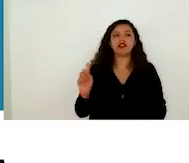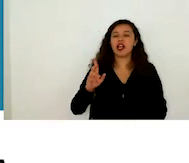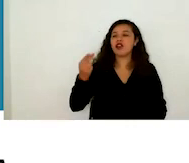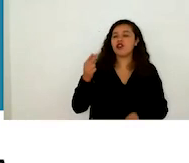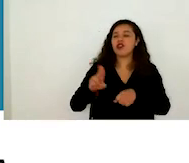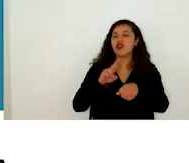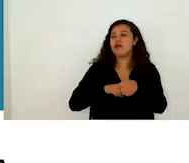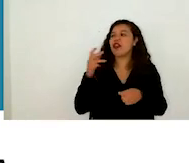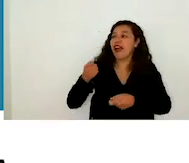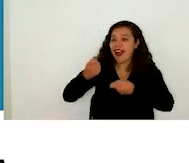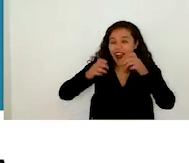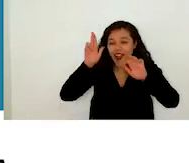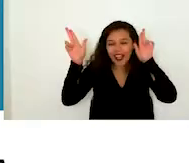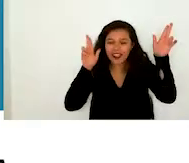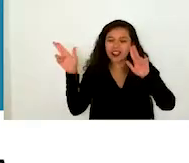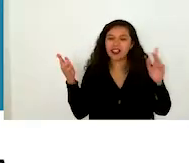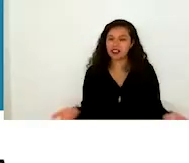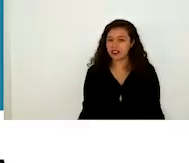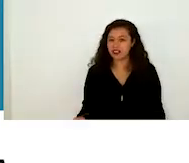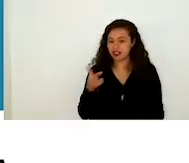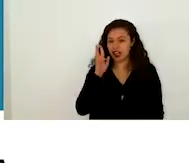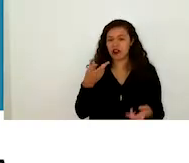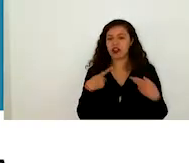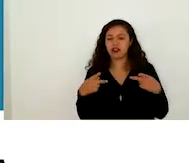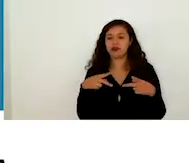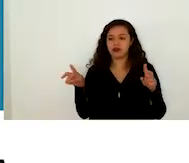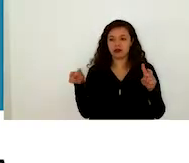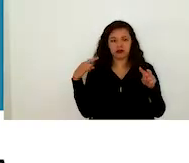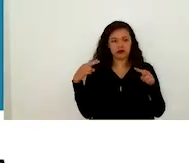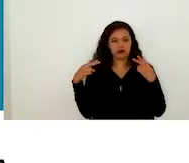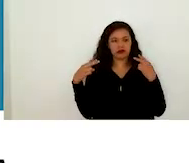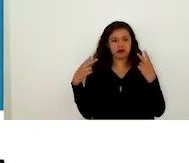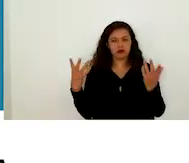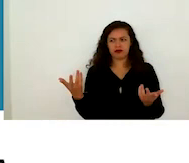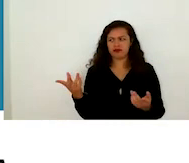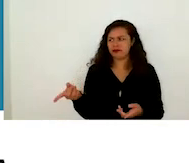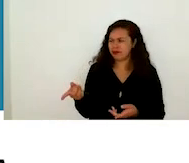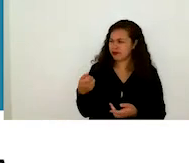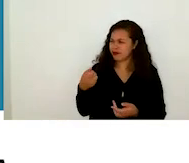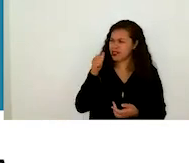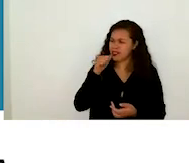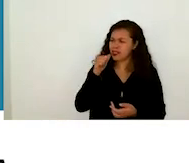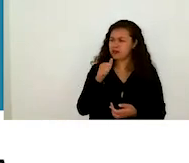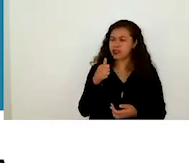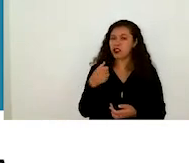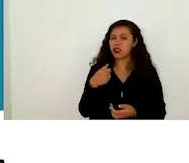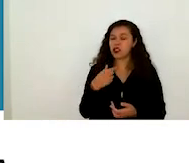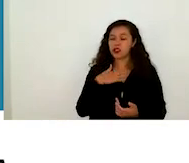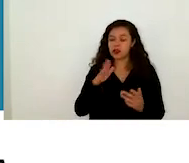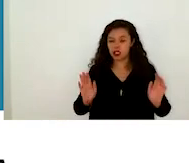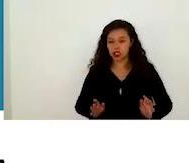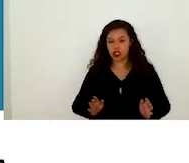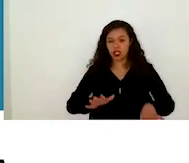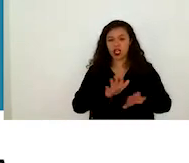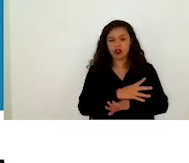es para que vean las reacciones que tienen que tiene la gente cuando yo cambio mi actitud la gente